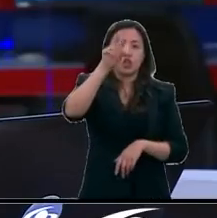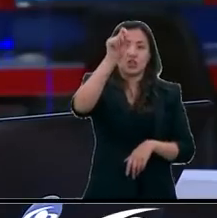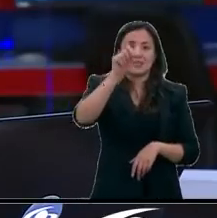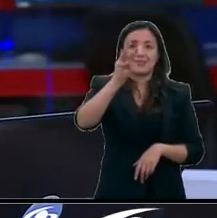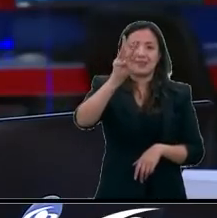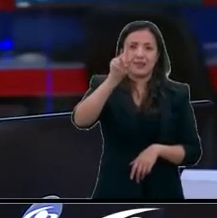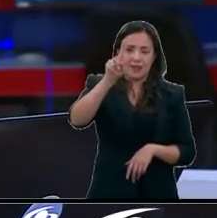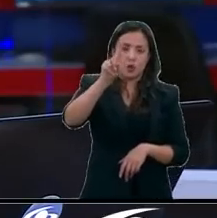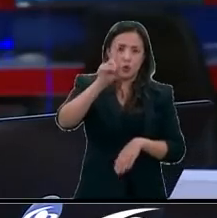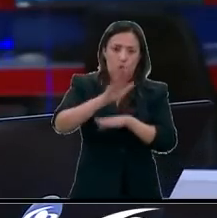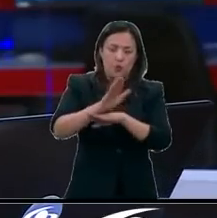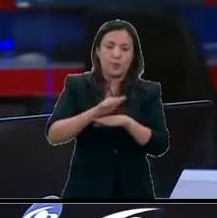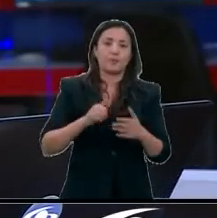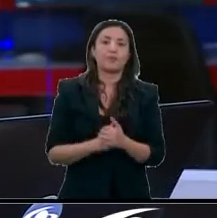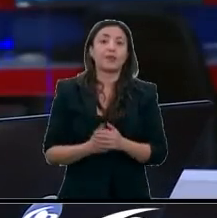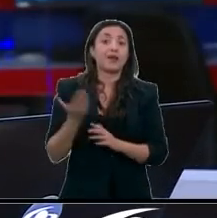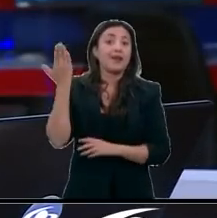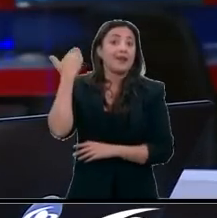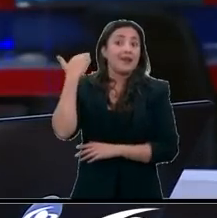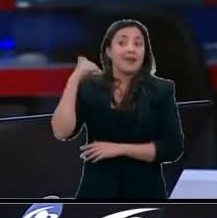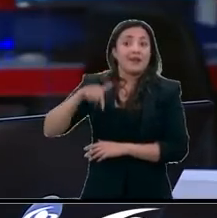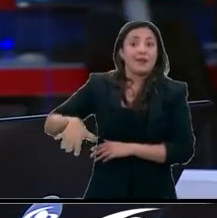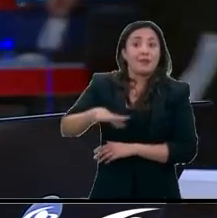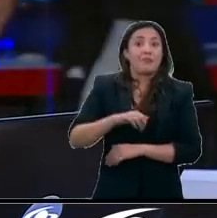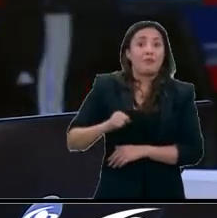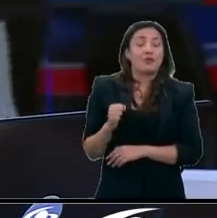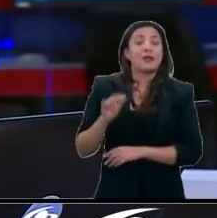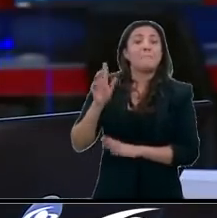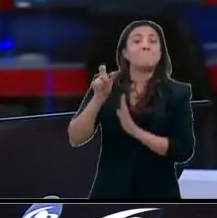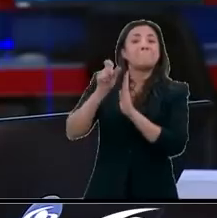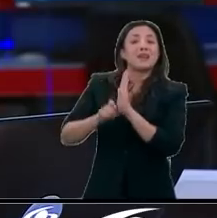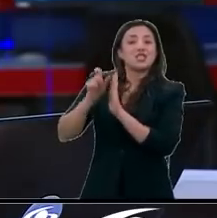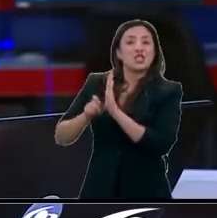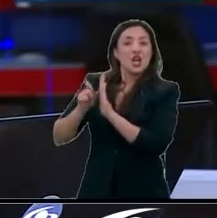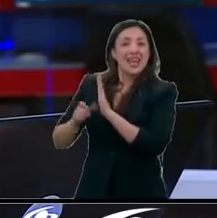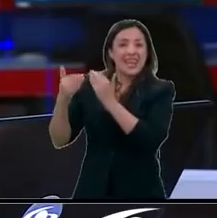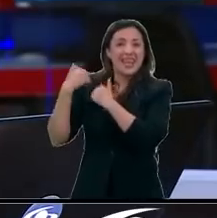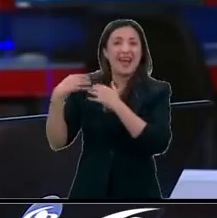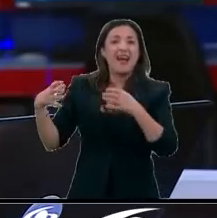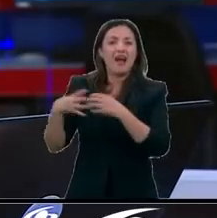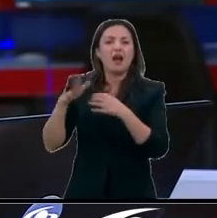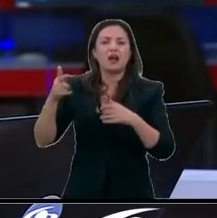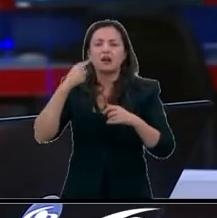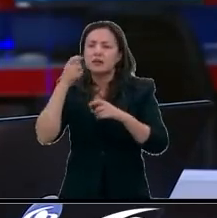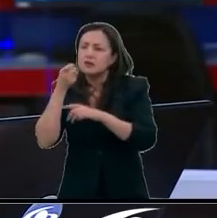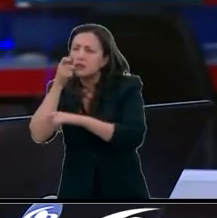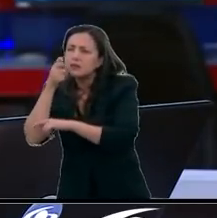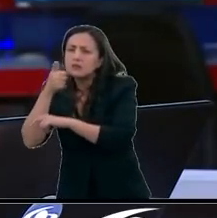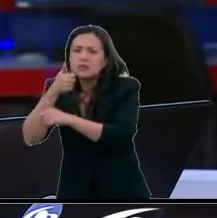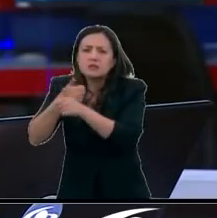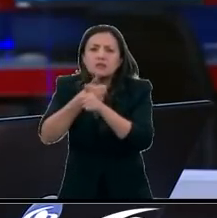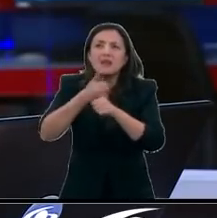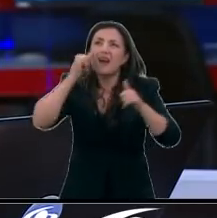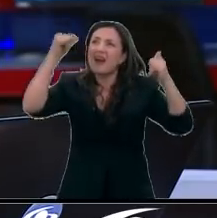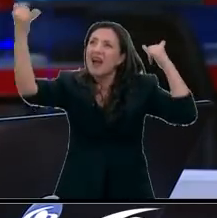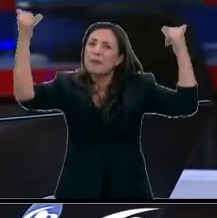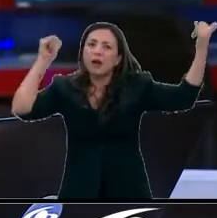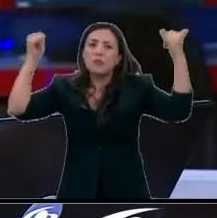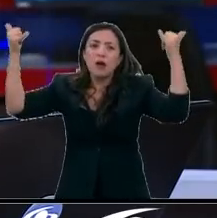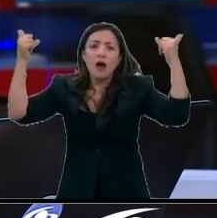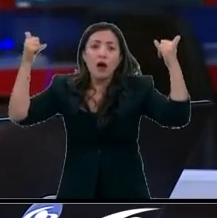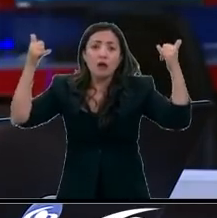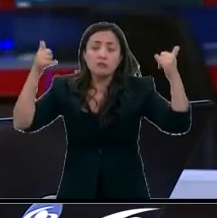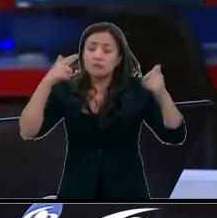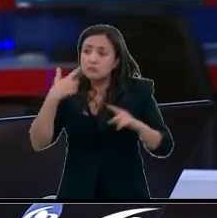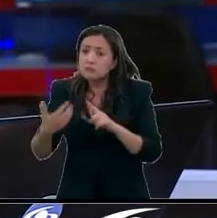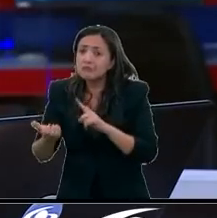desde febrero pasado la personería de bogotá ha hecho seguimiento a las cámaras de seguridad de la ciudad y encontró que nadie monitorea las imágenes de muchas de las